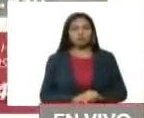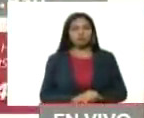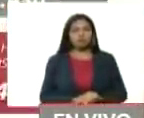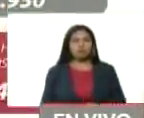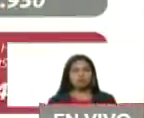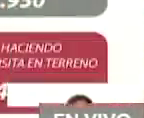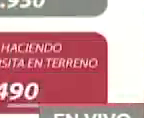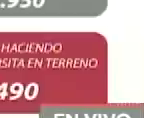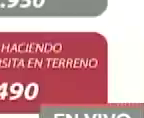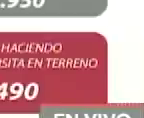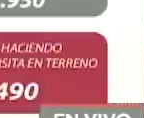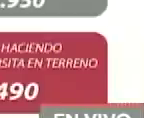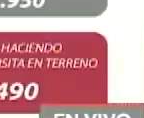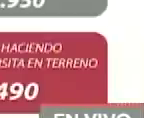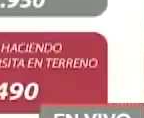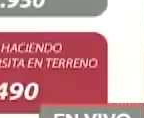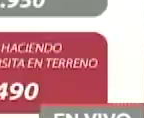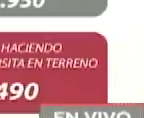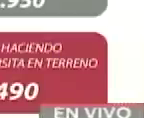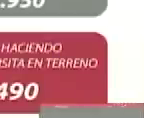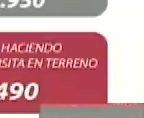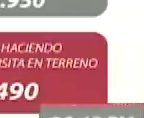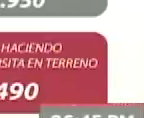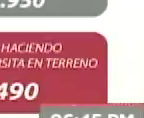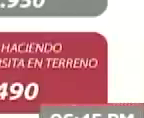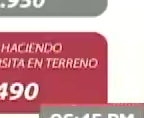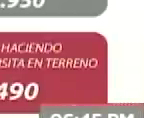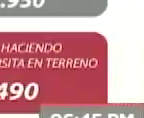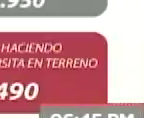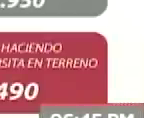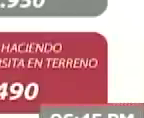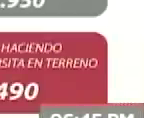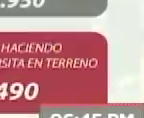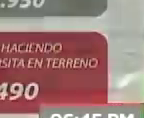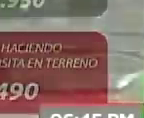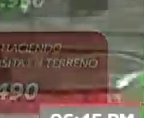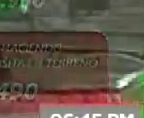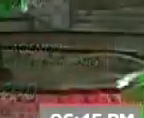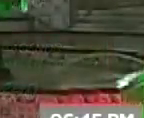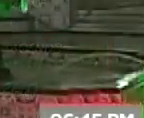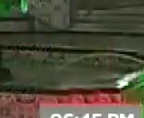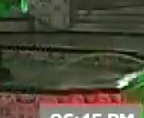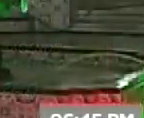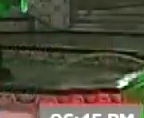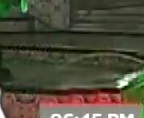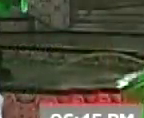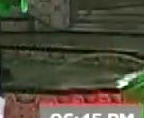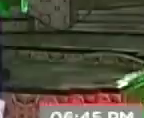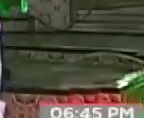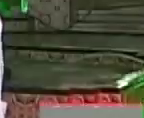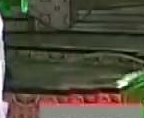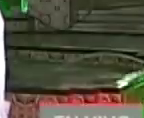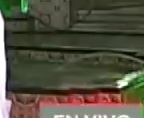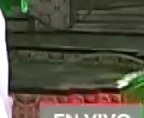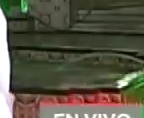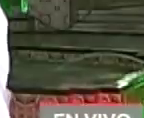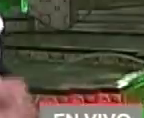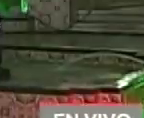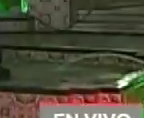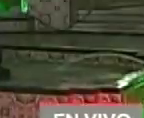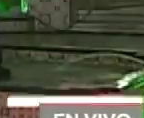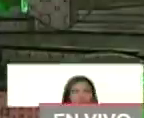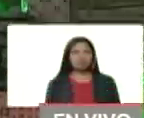un grupo de algunos centenares que sí tienen síntomas típicos fueron aislados en centros